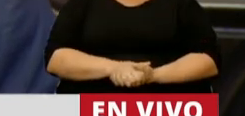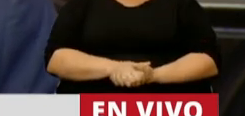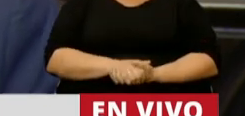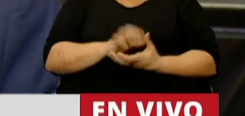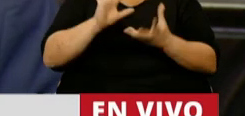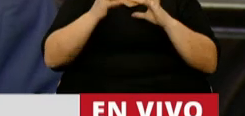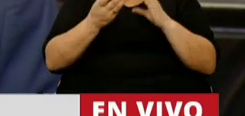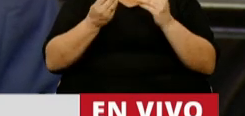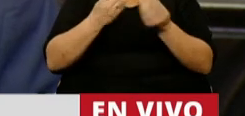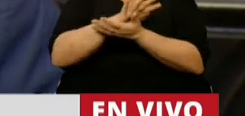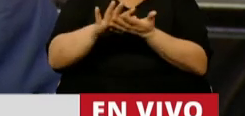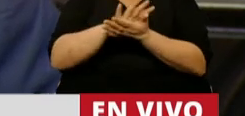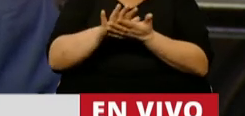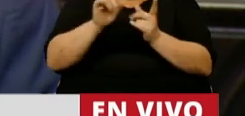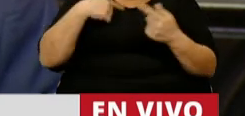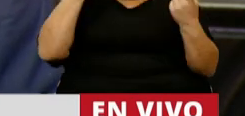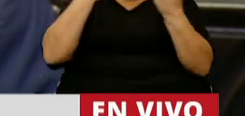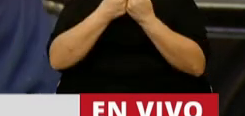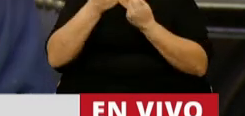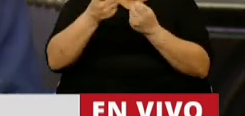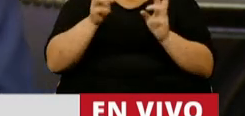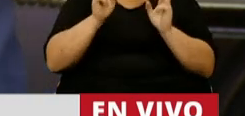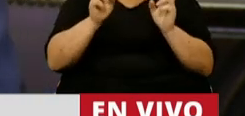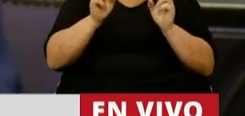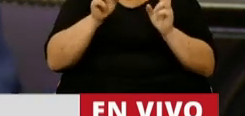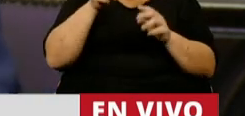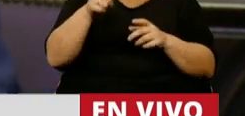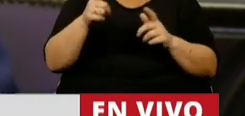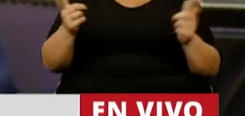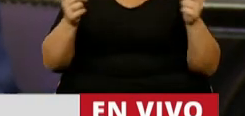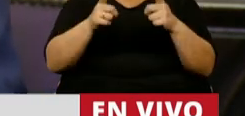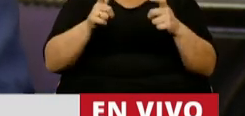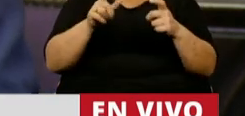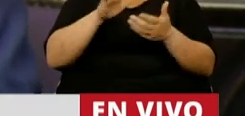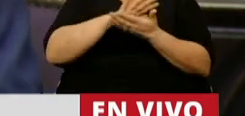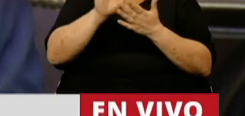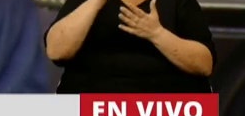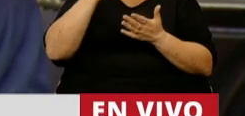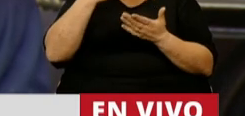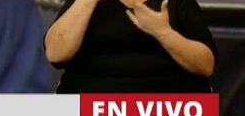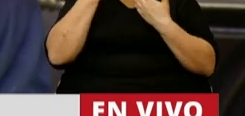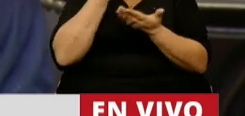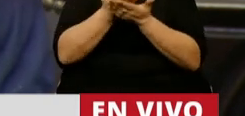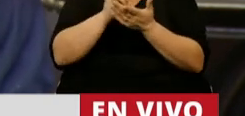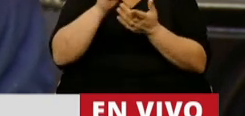y en la forma de resolverlo. Ojalá esa mesa no quede solo en una